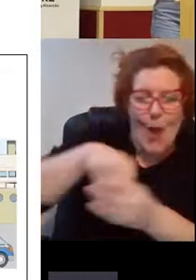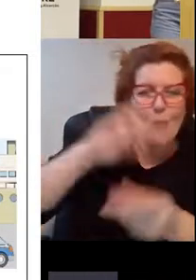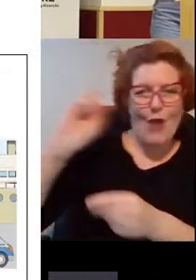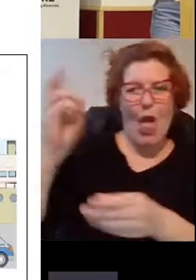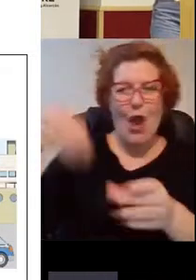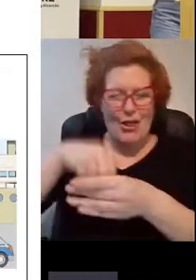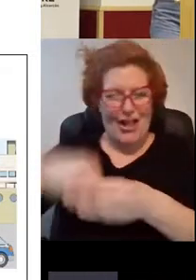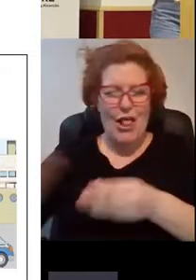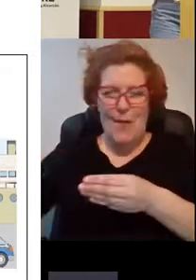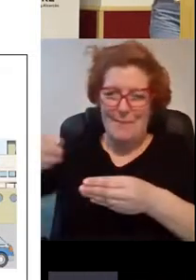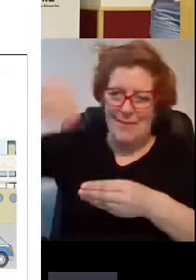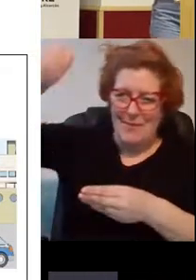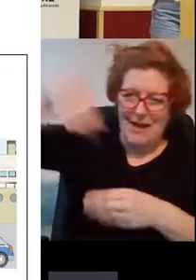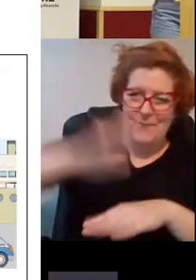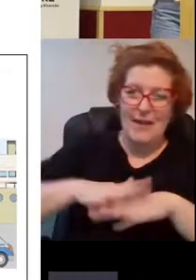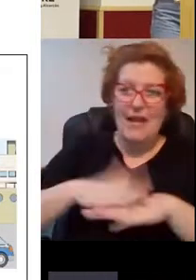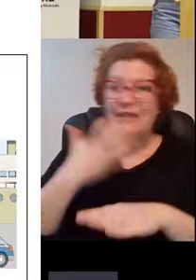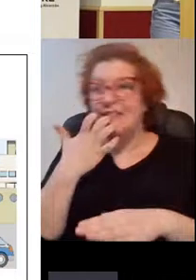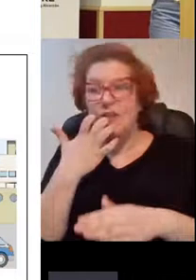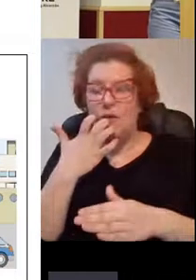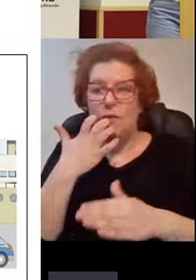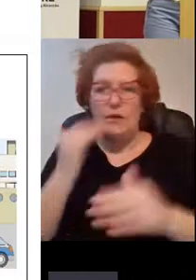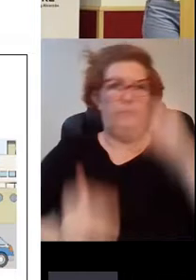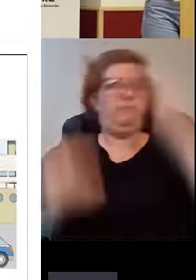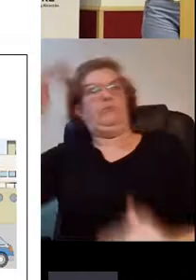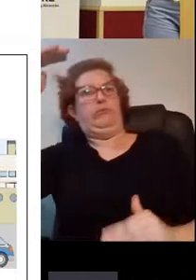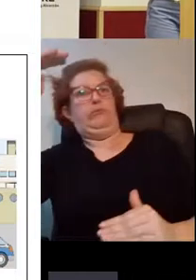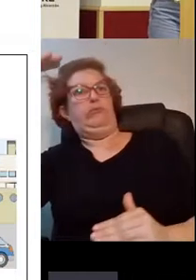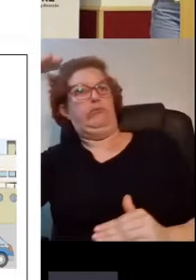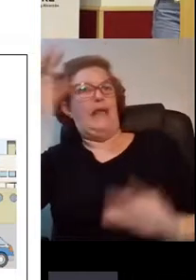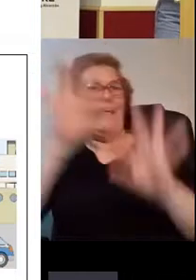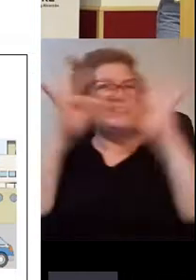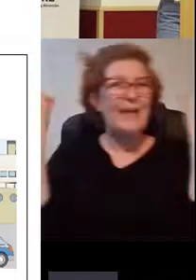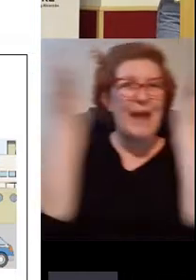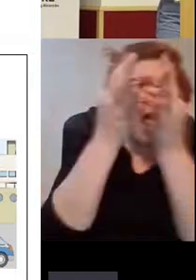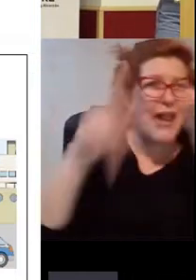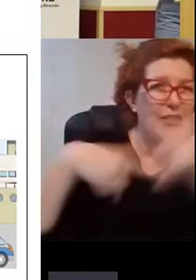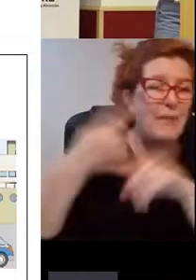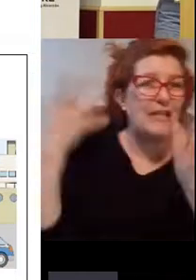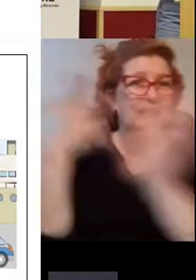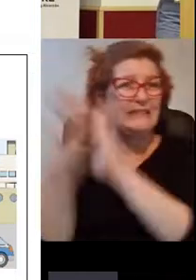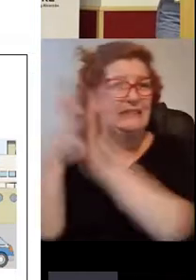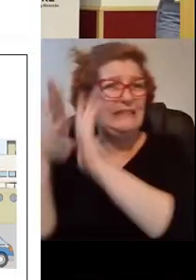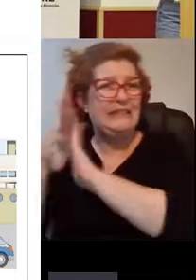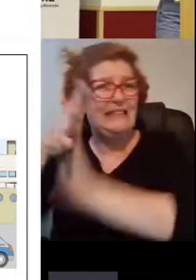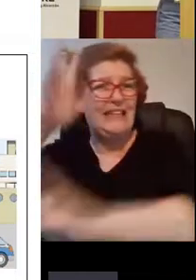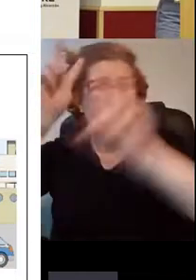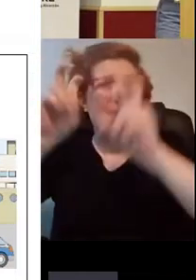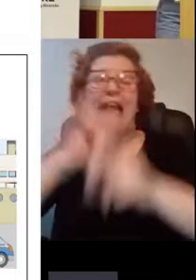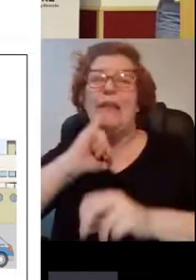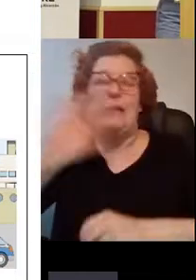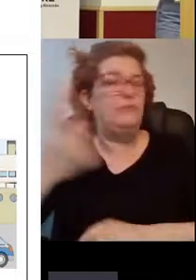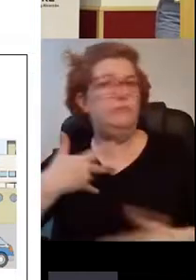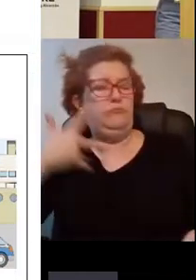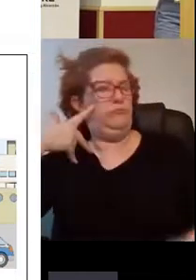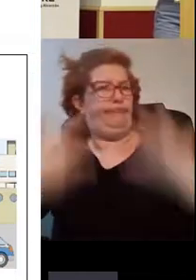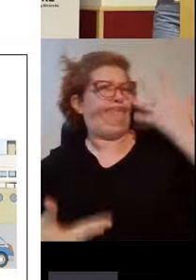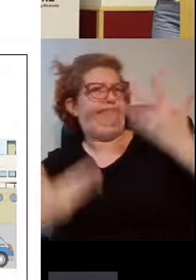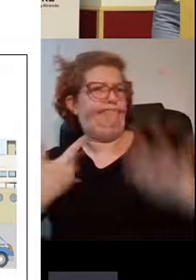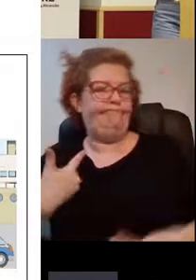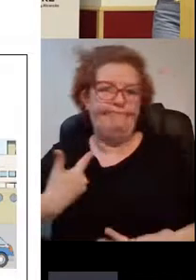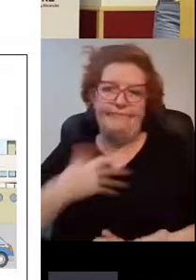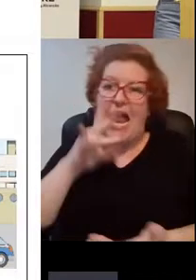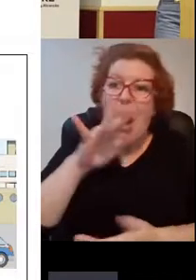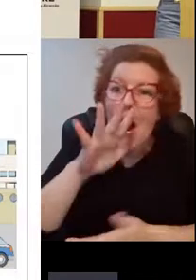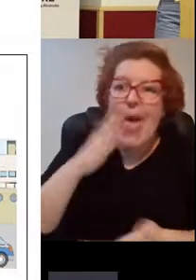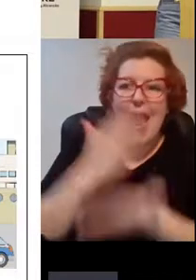contenidos, porque si no se produce un salto muy grande con los seminarios que tienen después de traducción. La clase ahora estamos aprendiendo